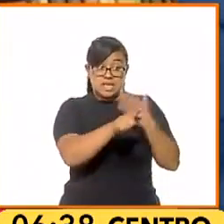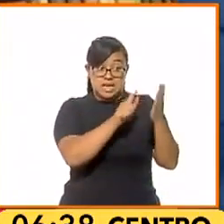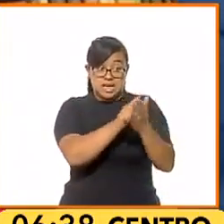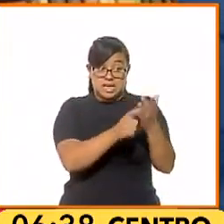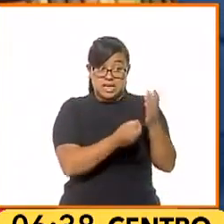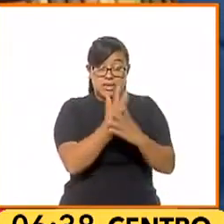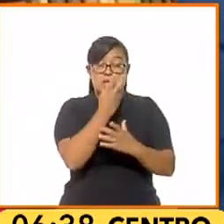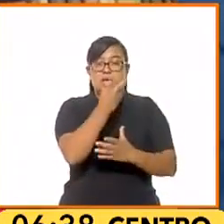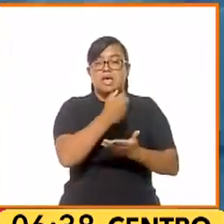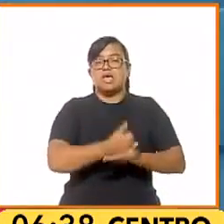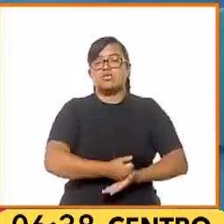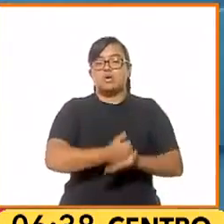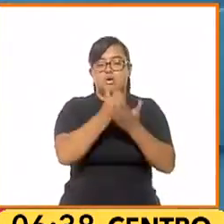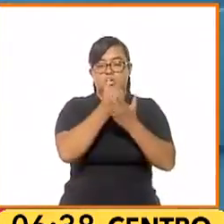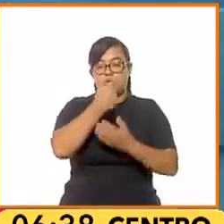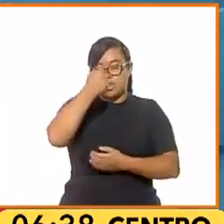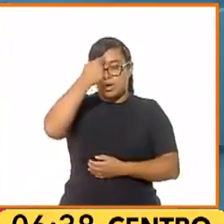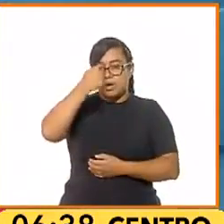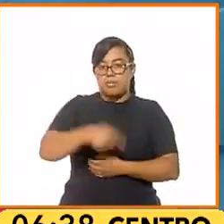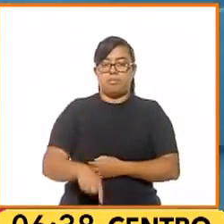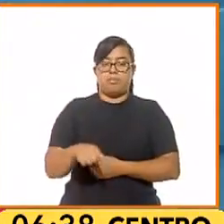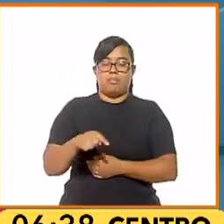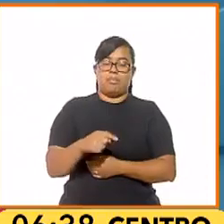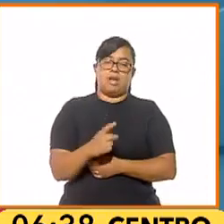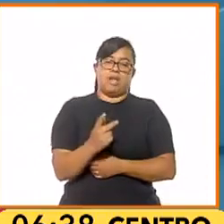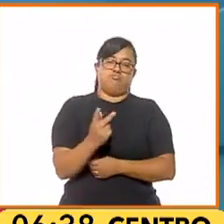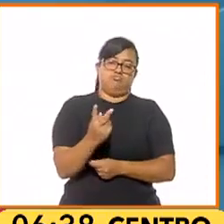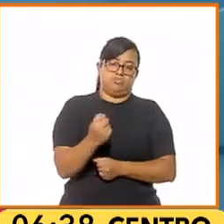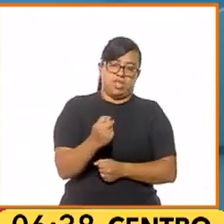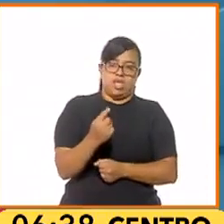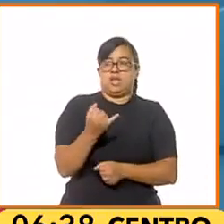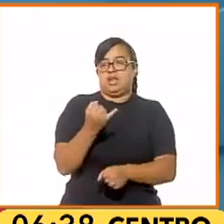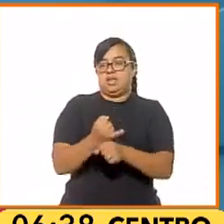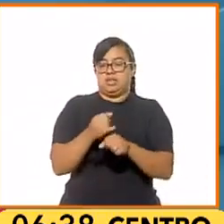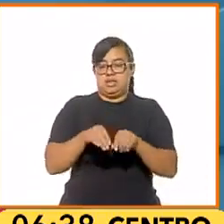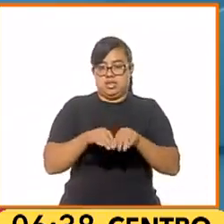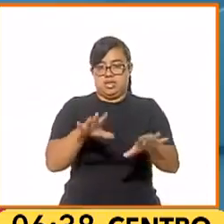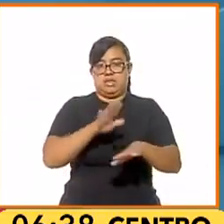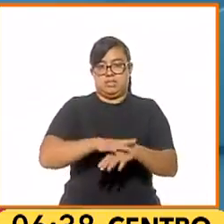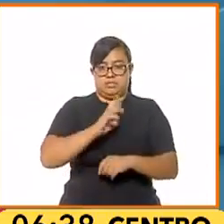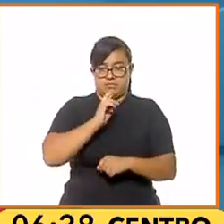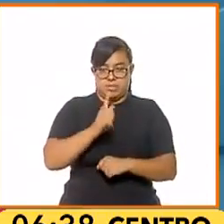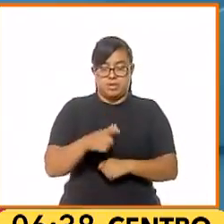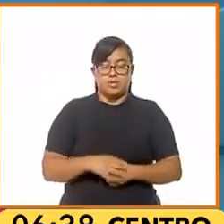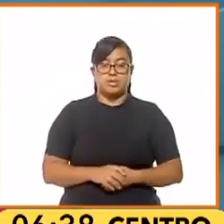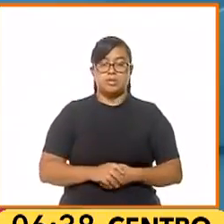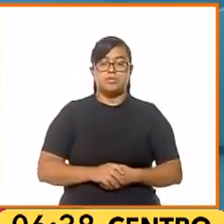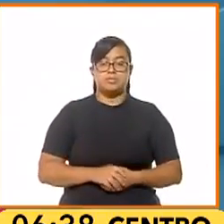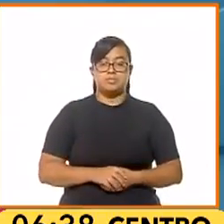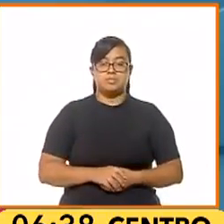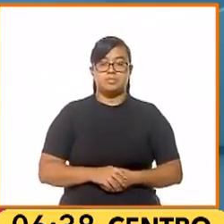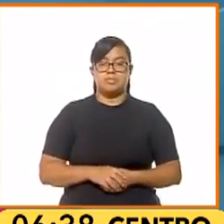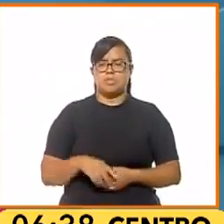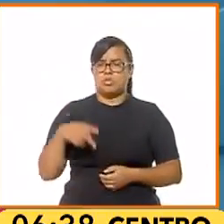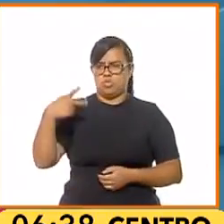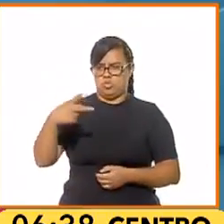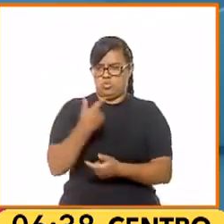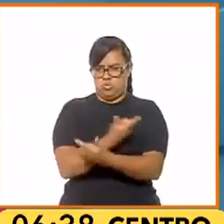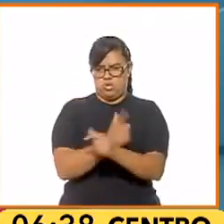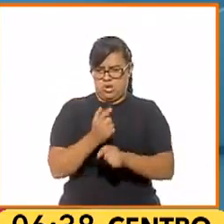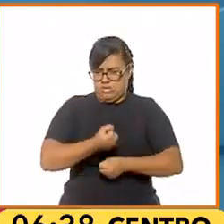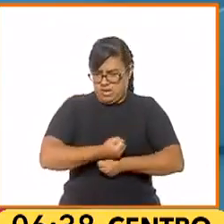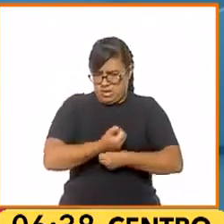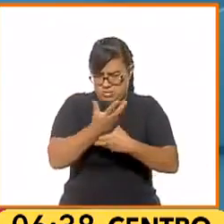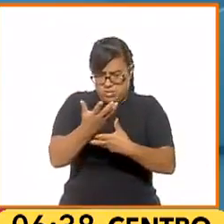posibilidades del sistema de radiodifusión en nuestro país. No incorpora ninguna limitante a la libertad de expresión